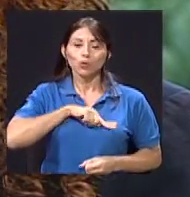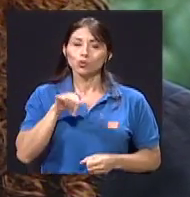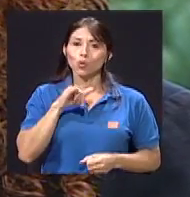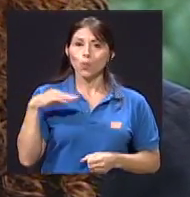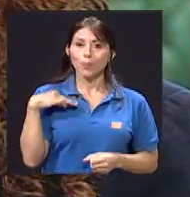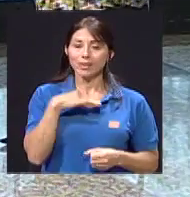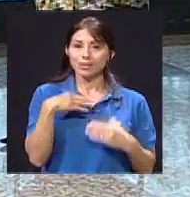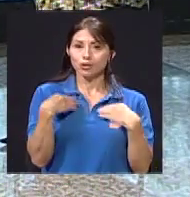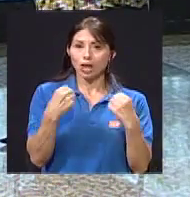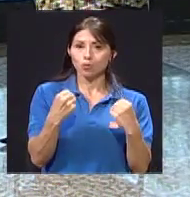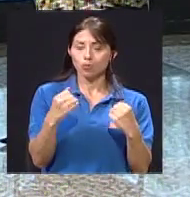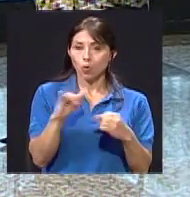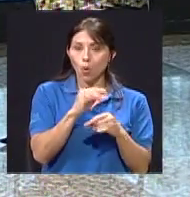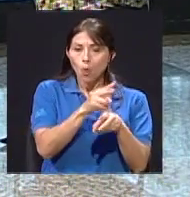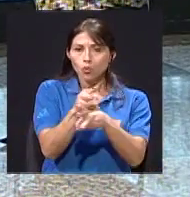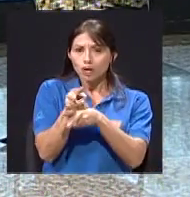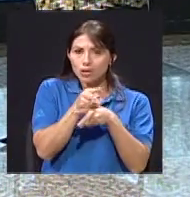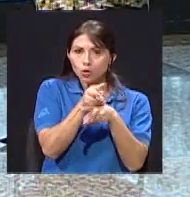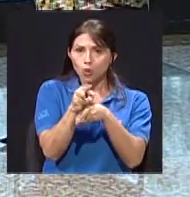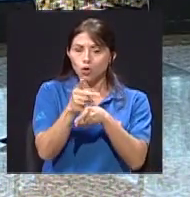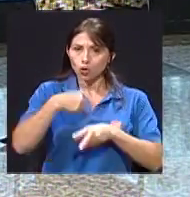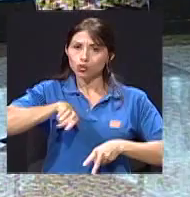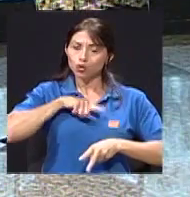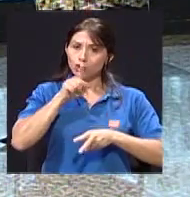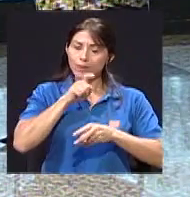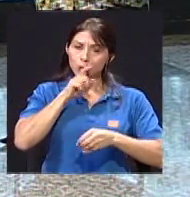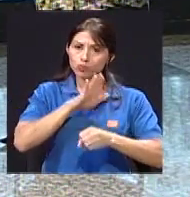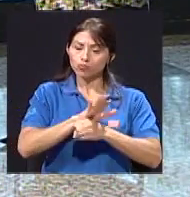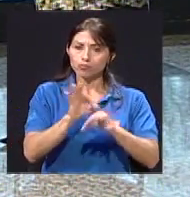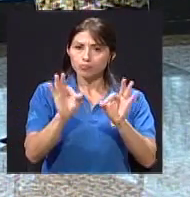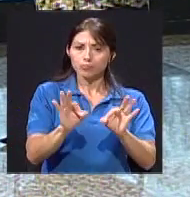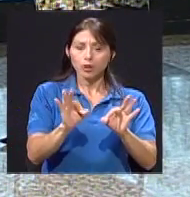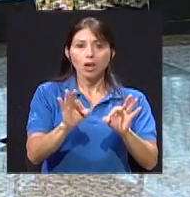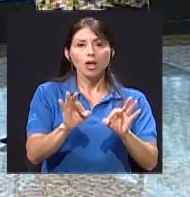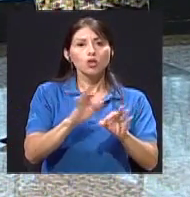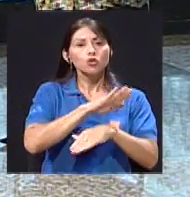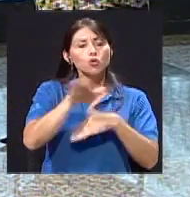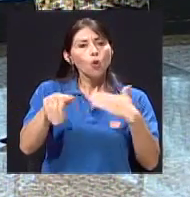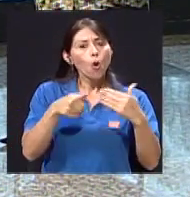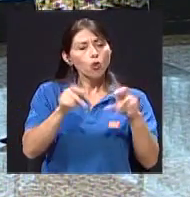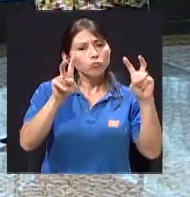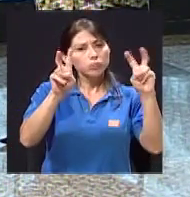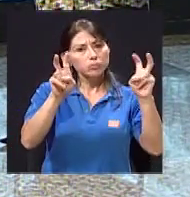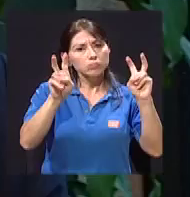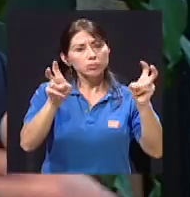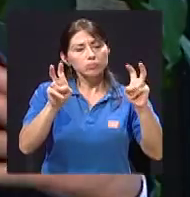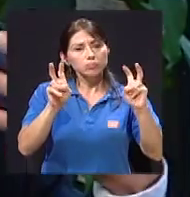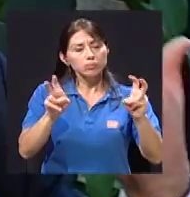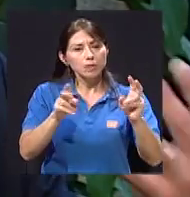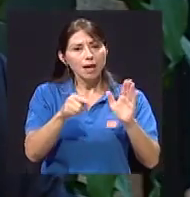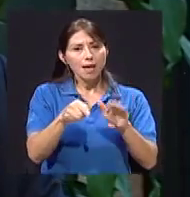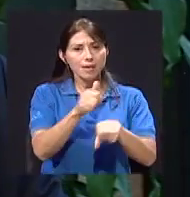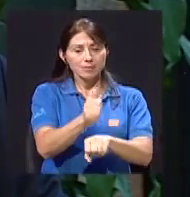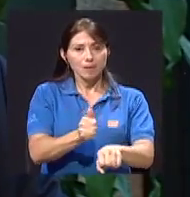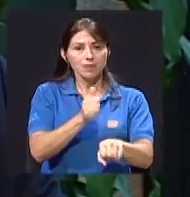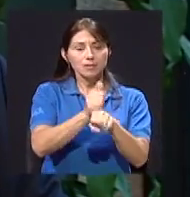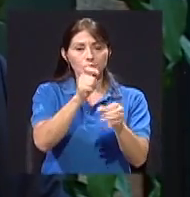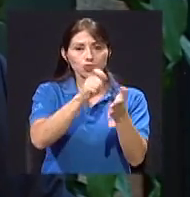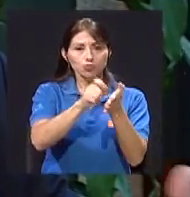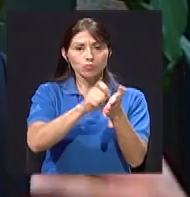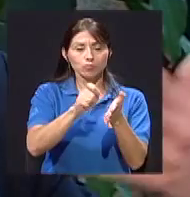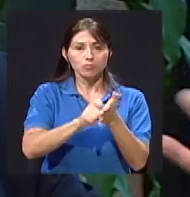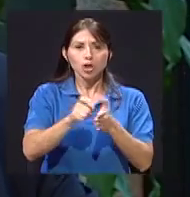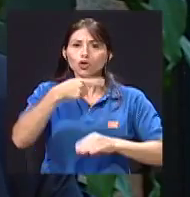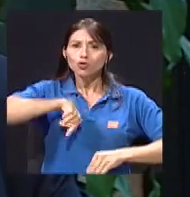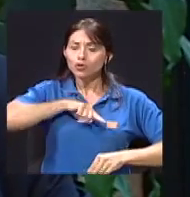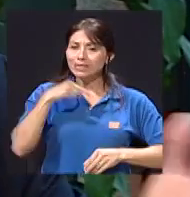rector, somos garantes de que se cumplan todas y cada una de las prioridades establecidas en estas políticas, que constantemente los estamos evaluando